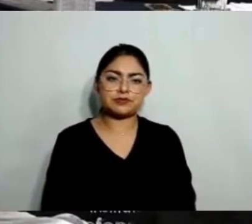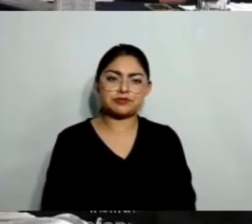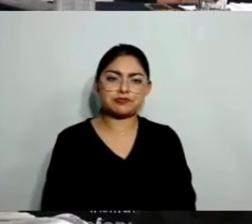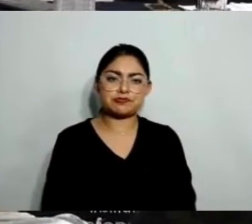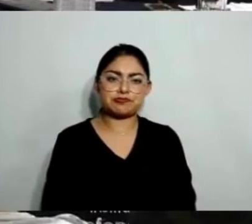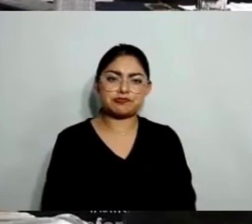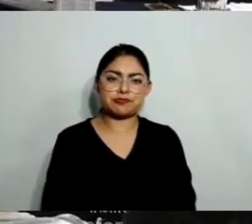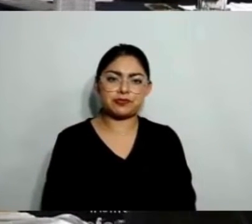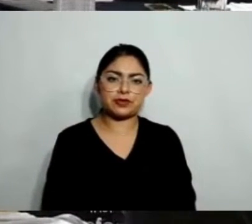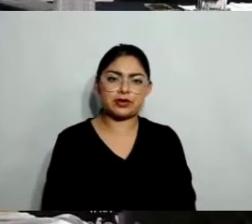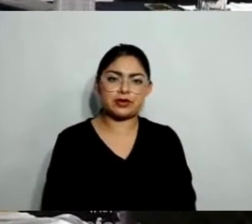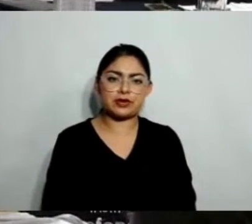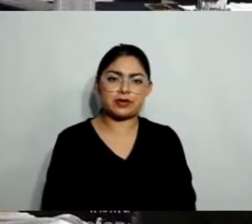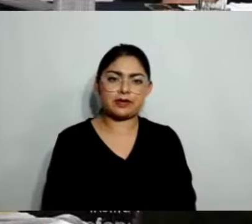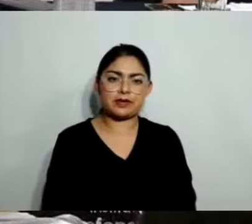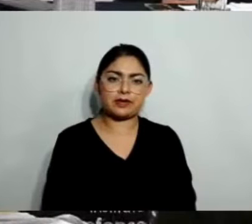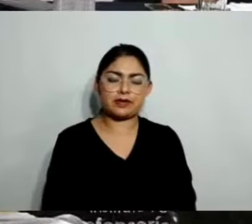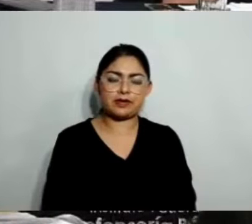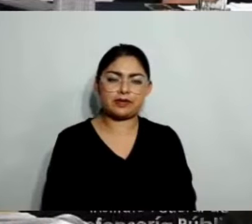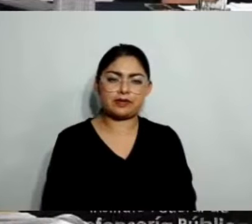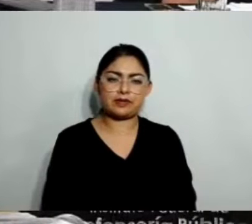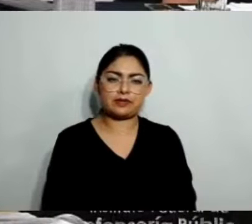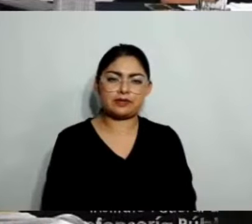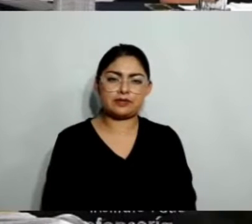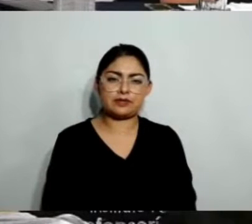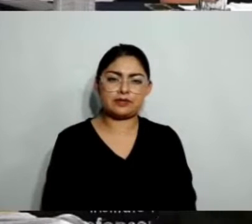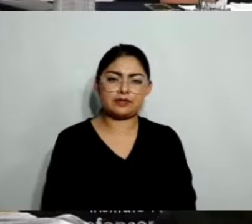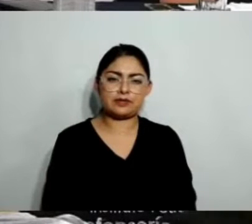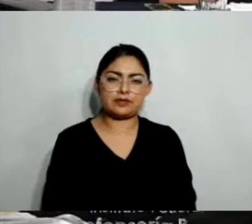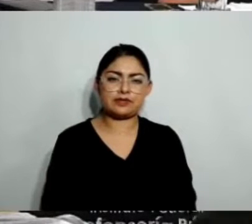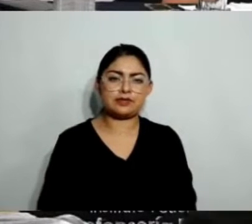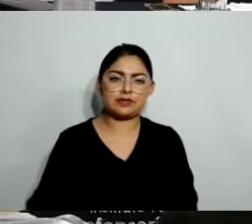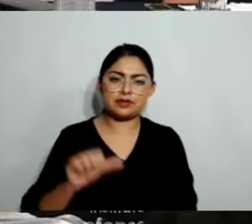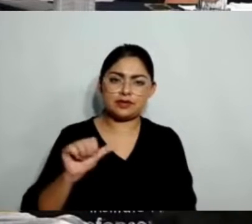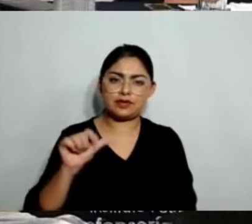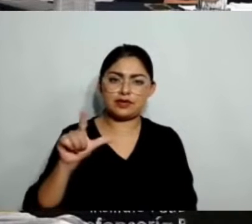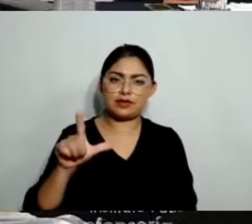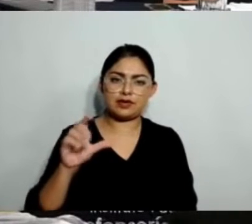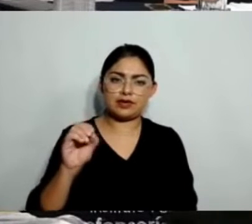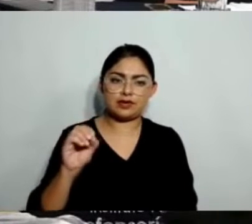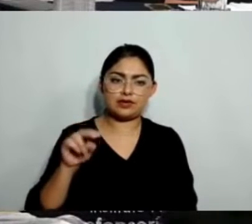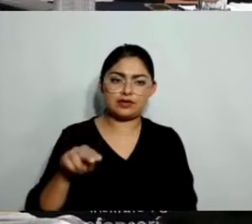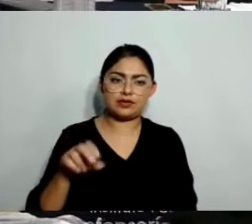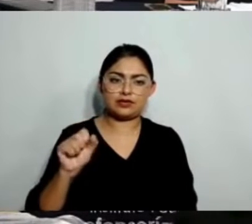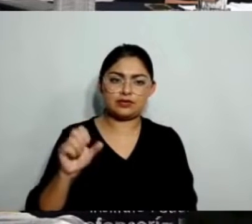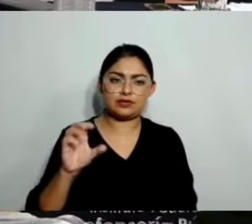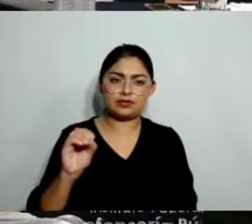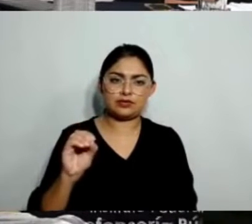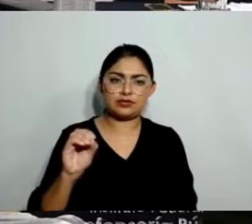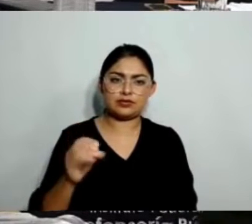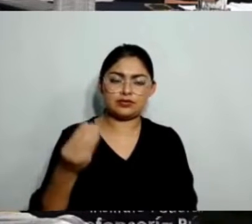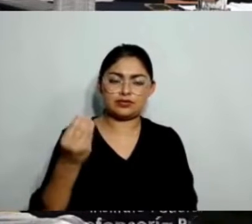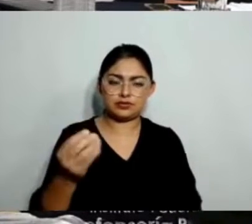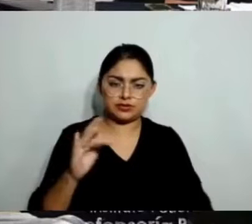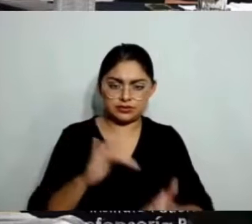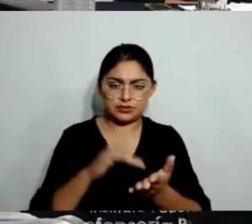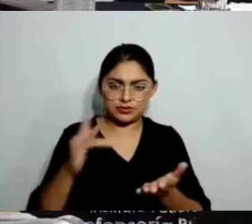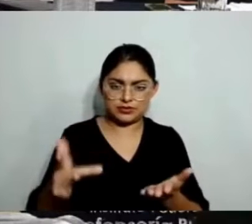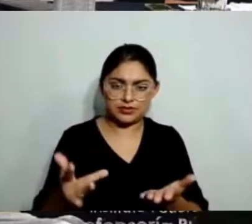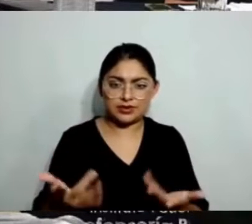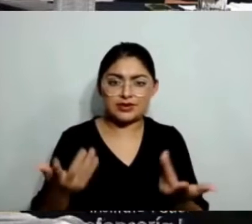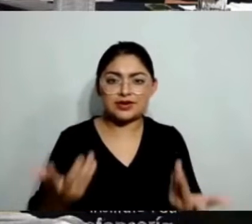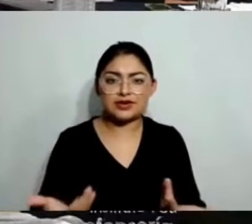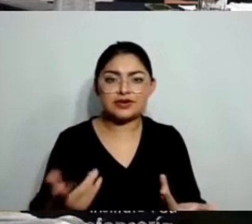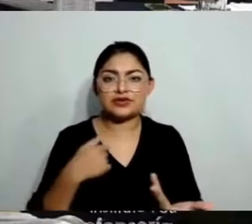gracias muchas gracias eh Alonso eh que bueno ya decíamos hoy es su procurador de medidas de protección en la